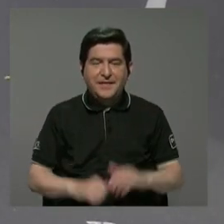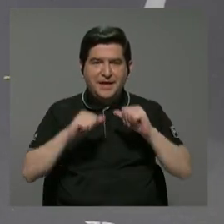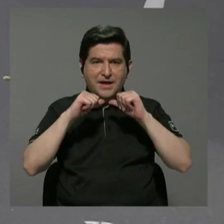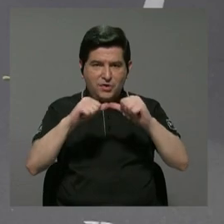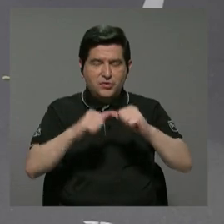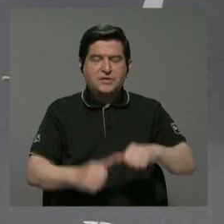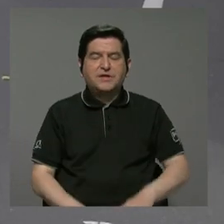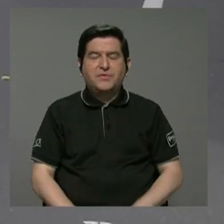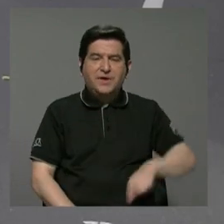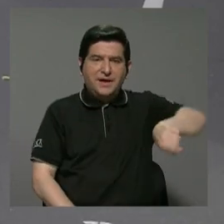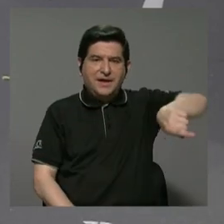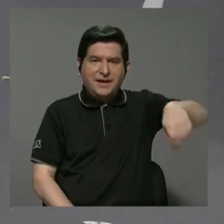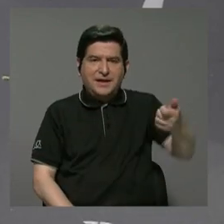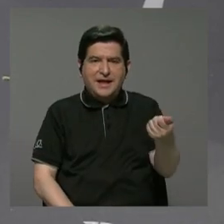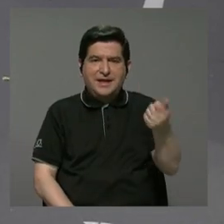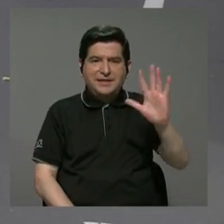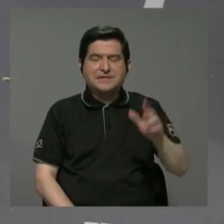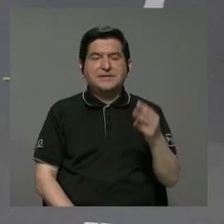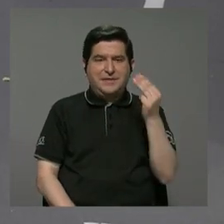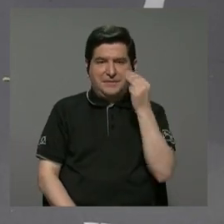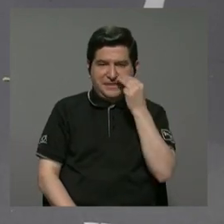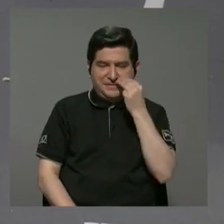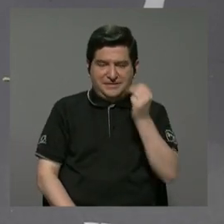con más en el estudio con Marcela.